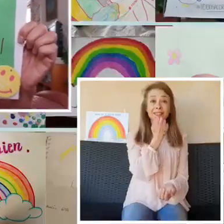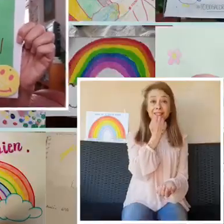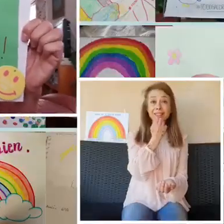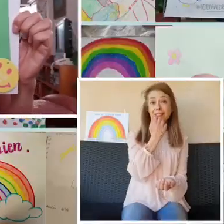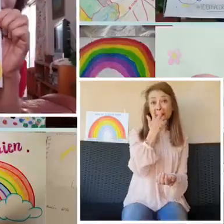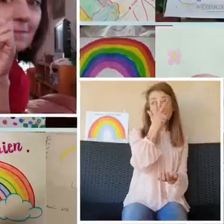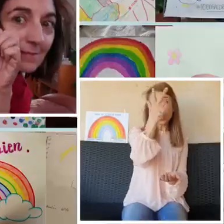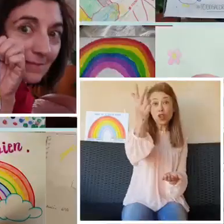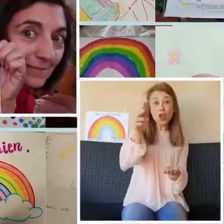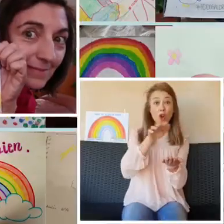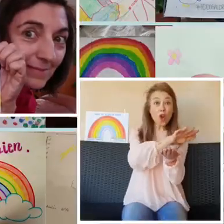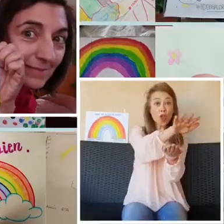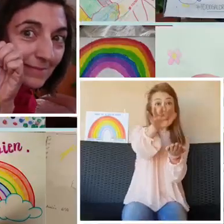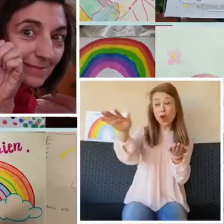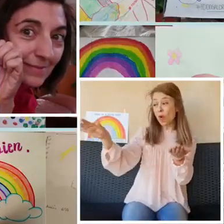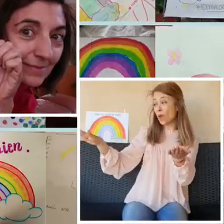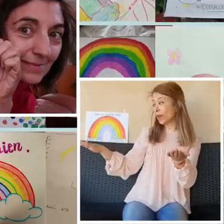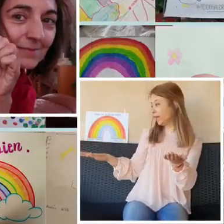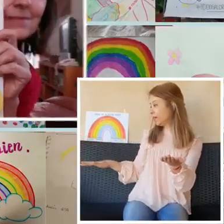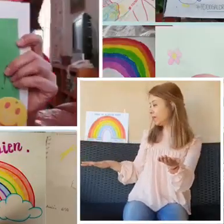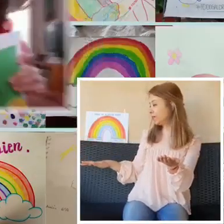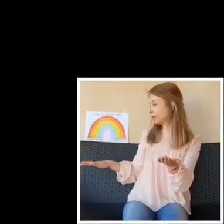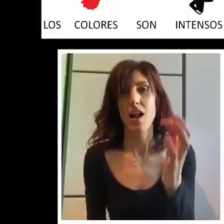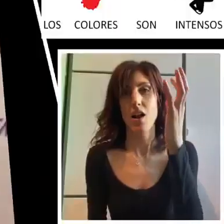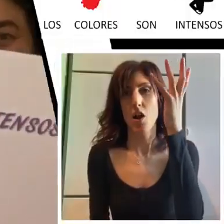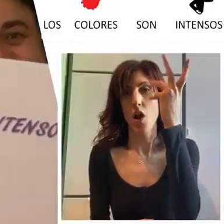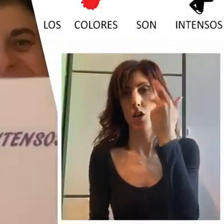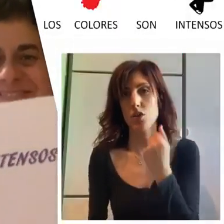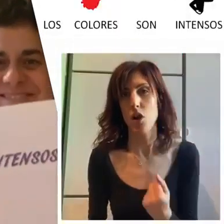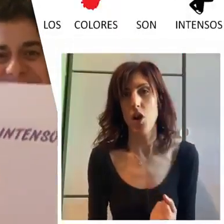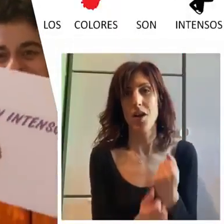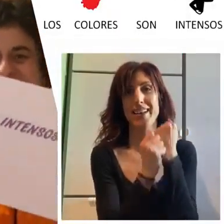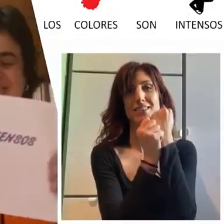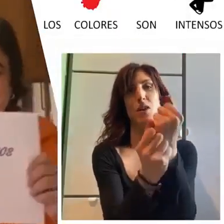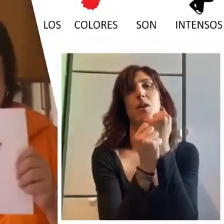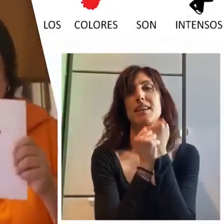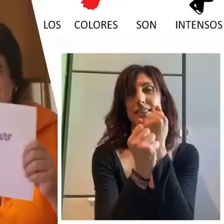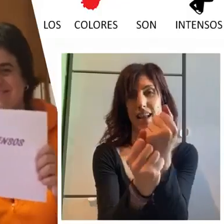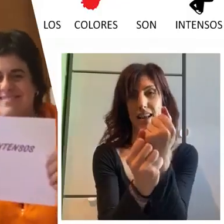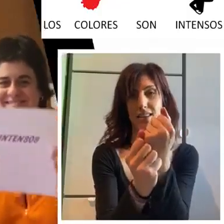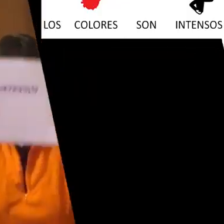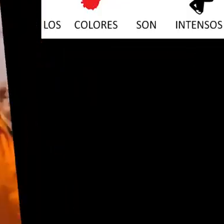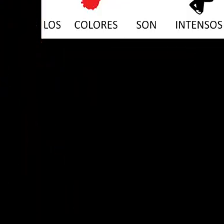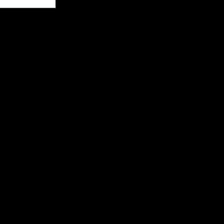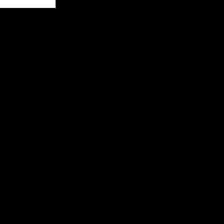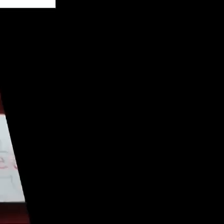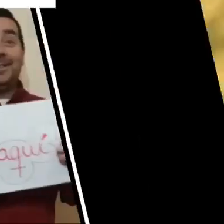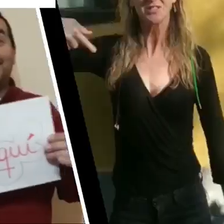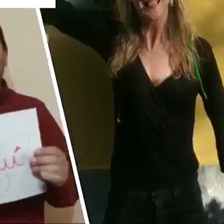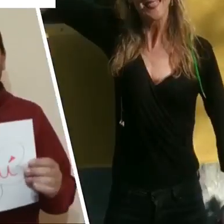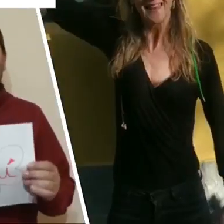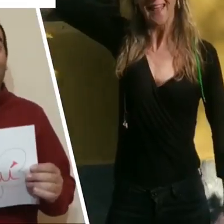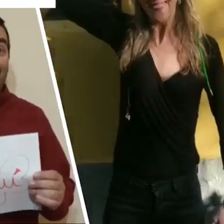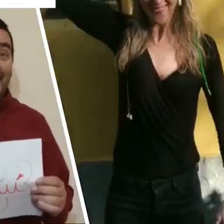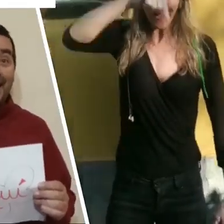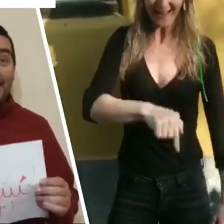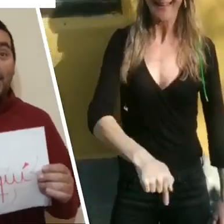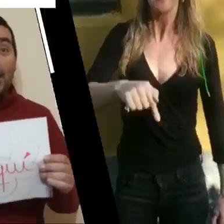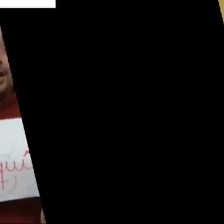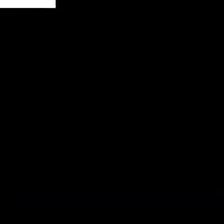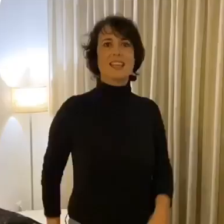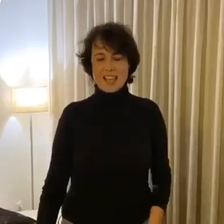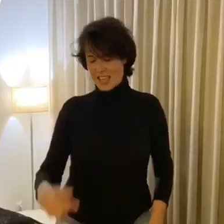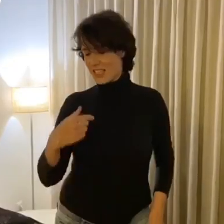volar. Y si miro todo como un niño, los colores son intensos. Yo saldré de